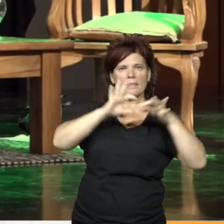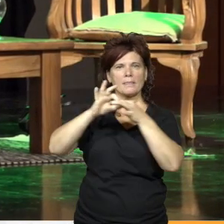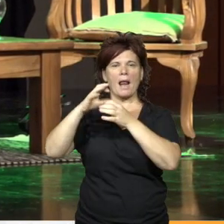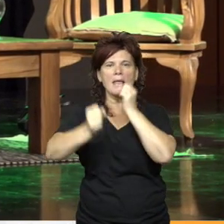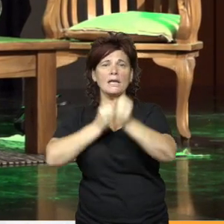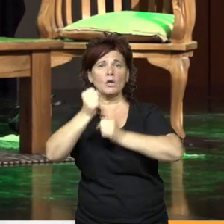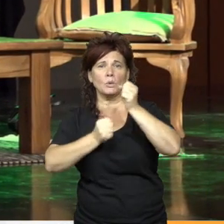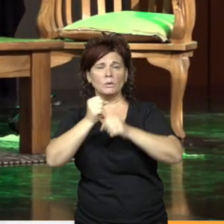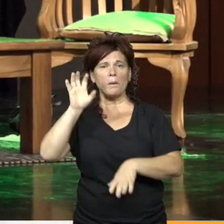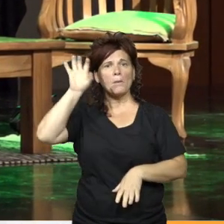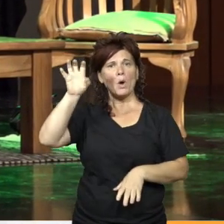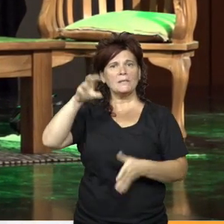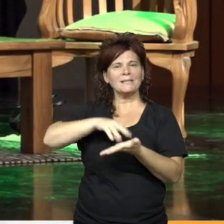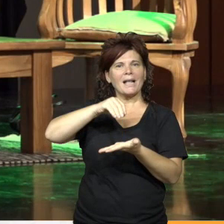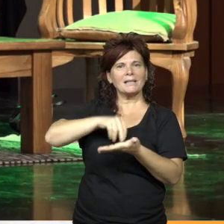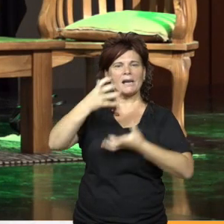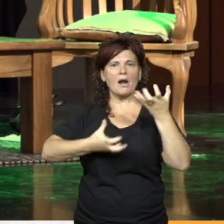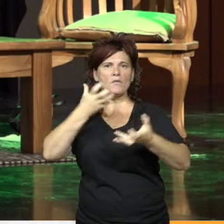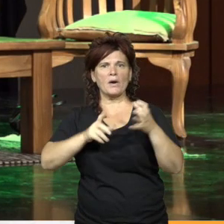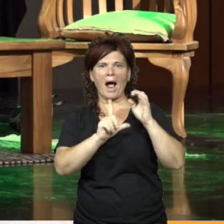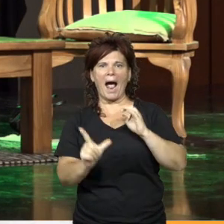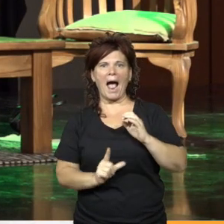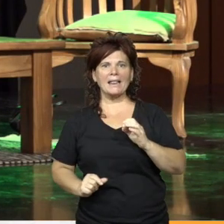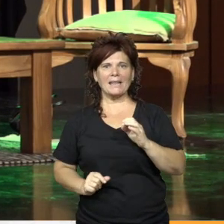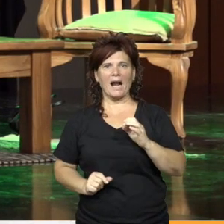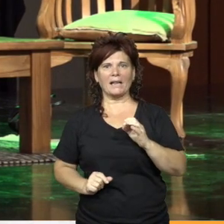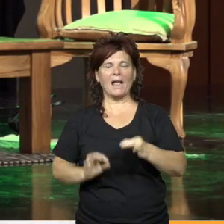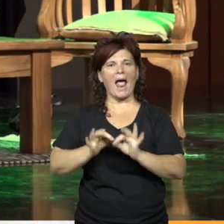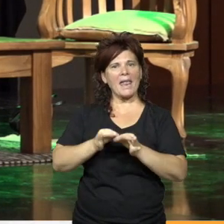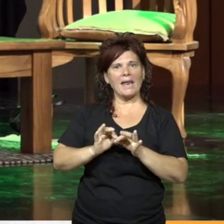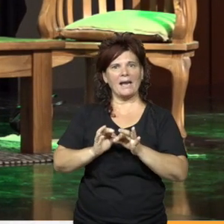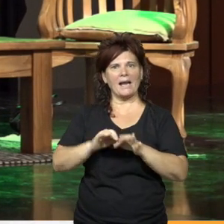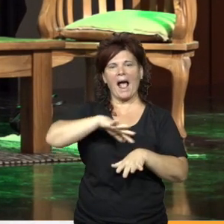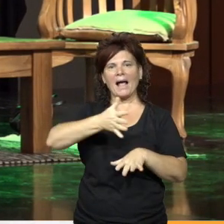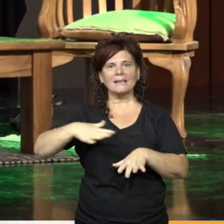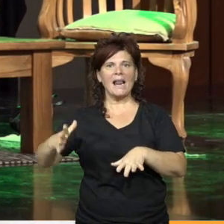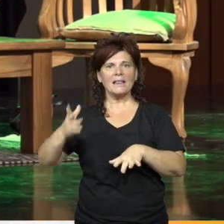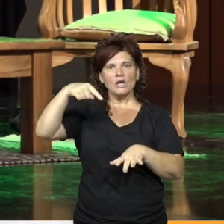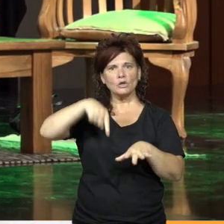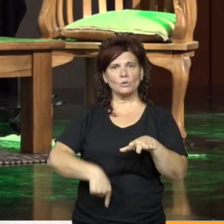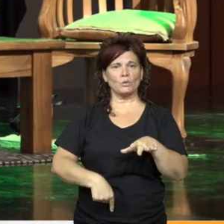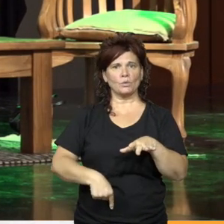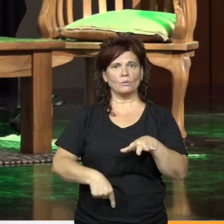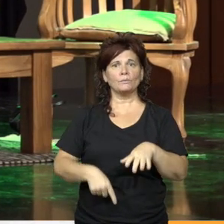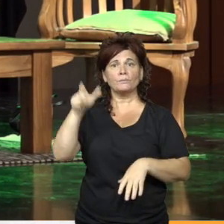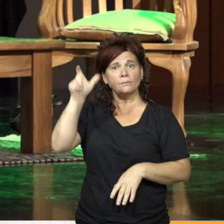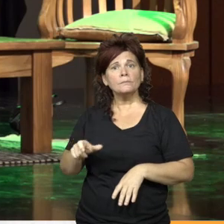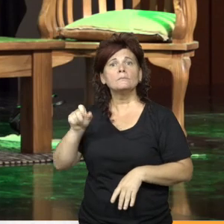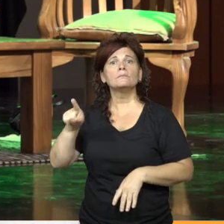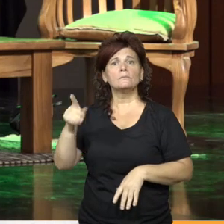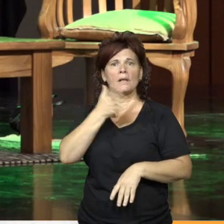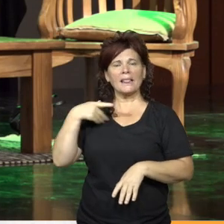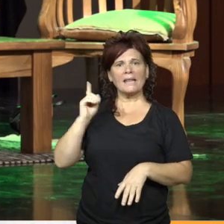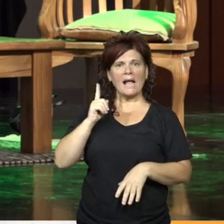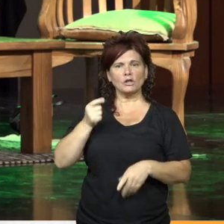provincia de Tierra del Fuego, Antártida e Isla del Atlántico Sur. Ella actualmente se desempeña como director